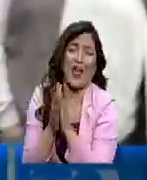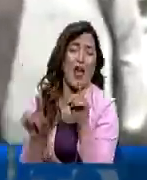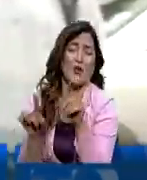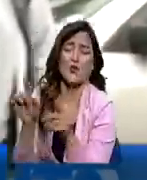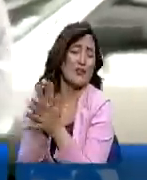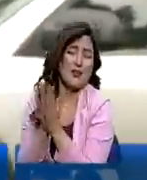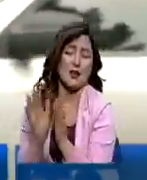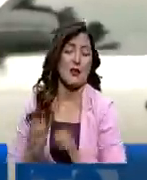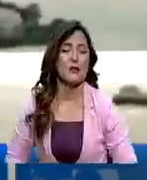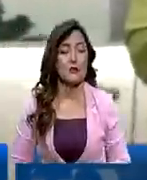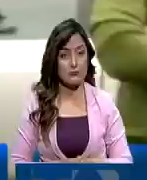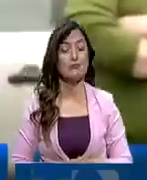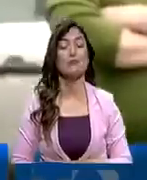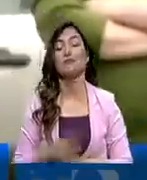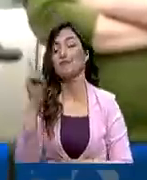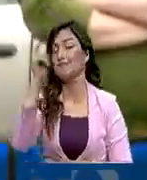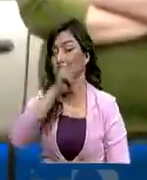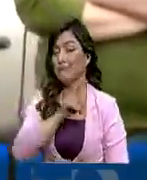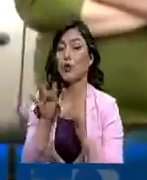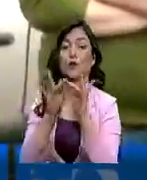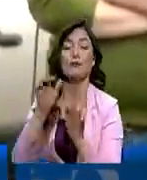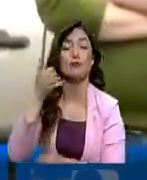y por eso es que nos hemos puesto en contacto y nos hemos